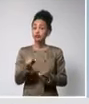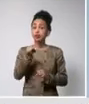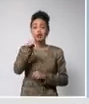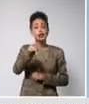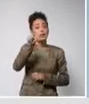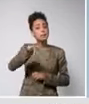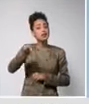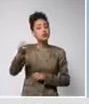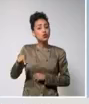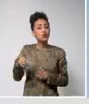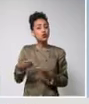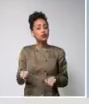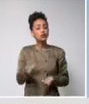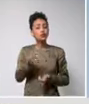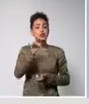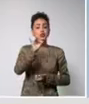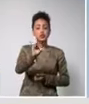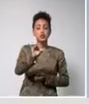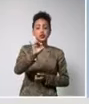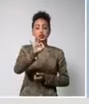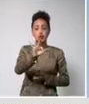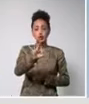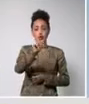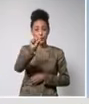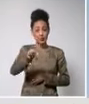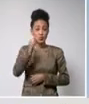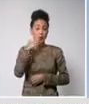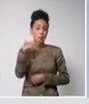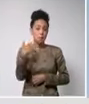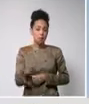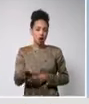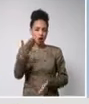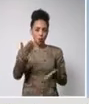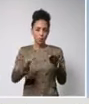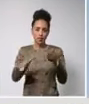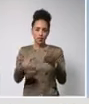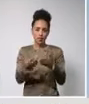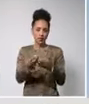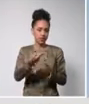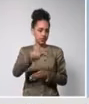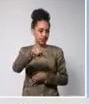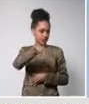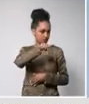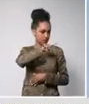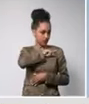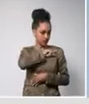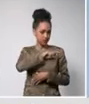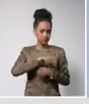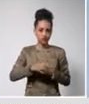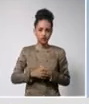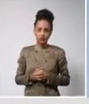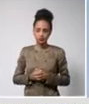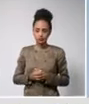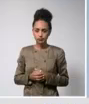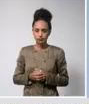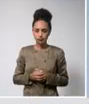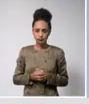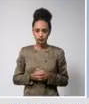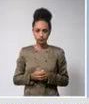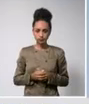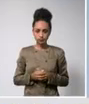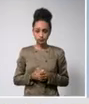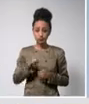de 78 personas más que en el día de ayer, o sea, un